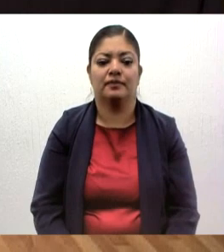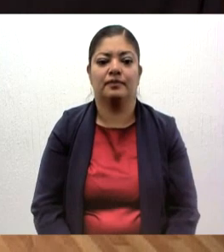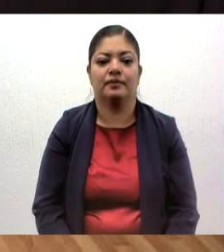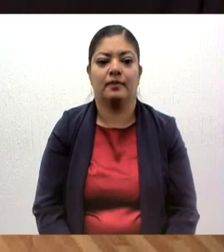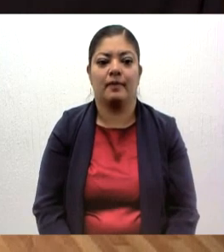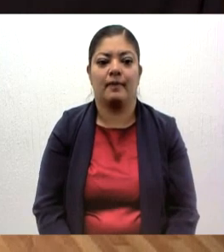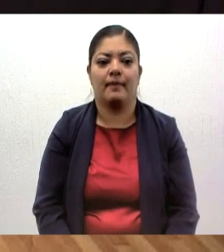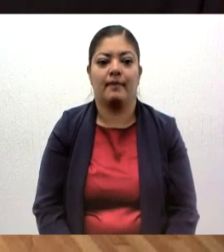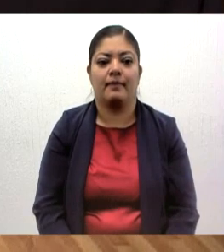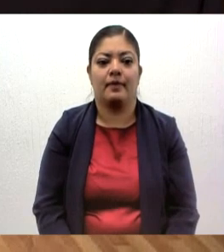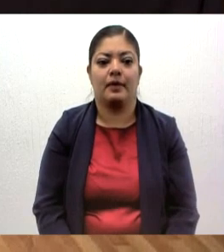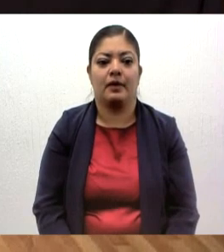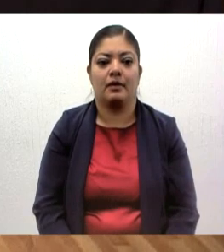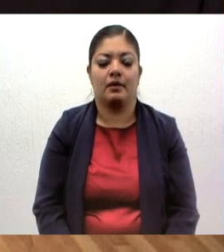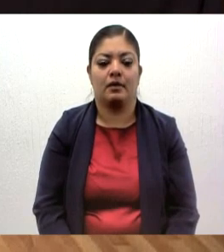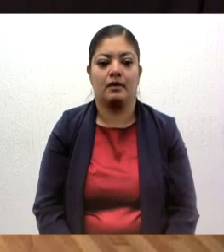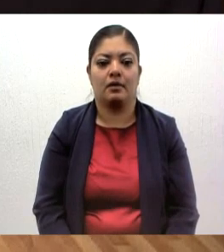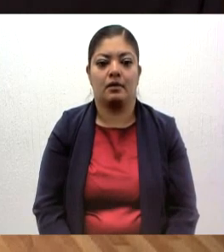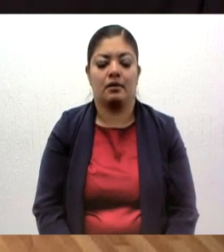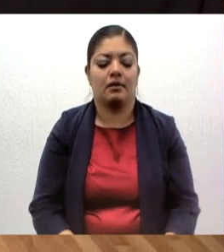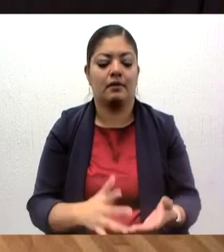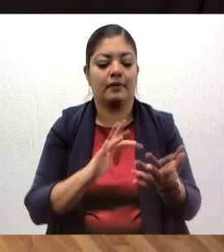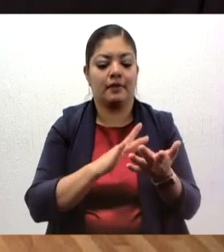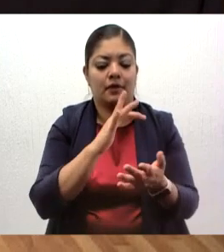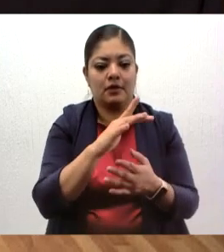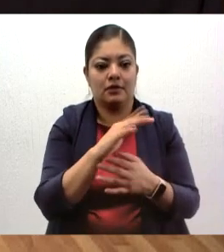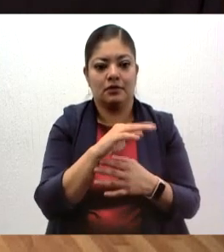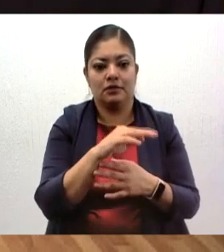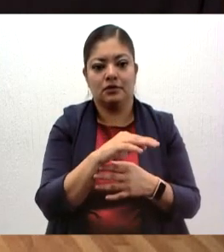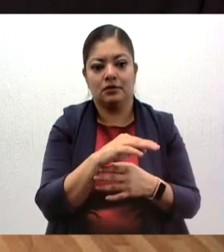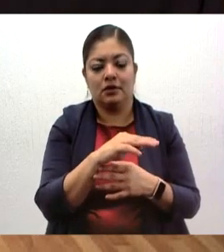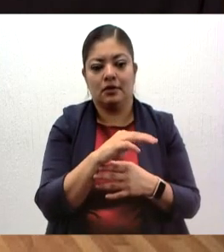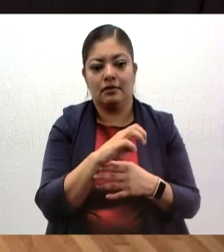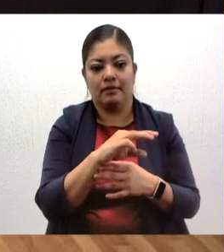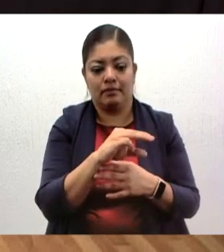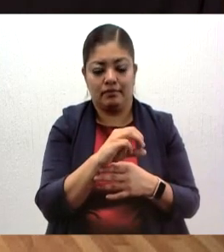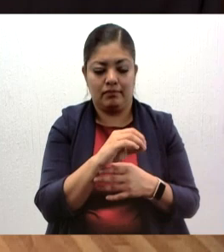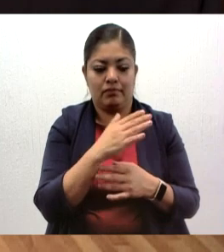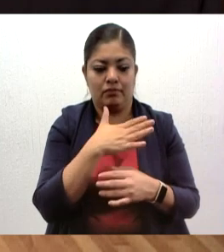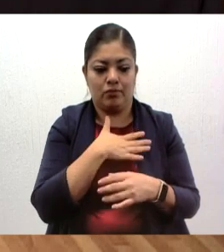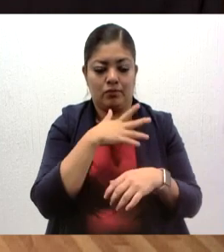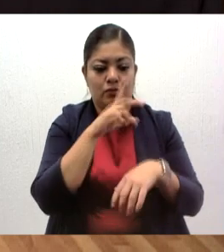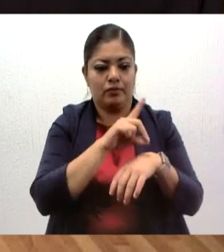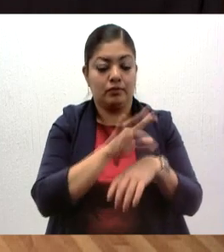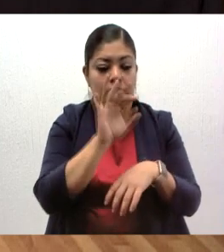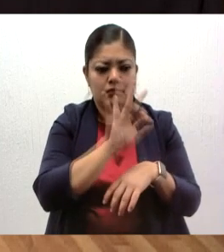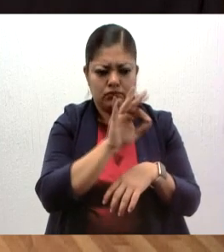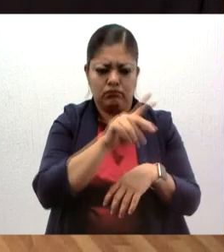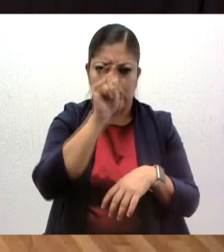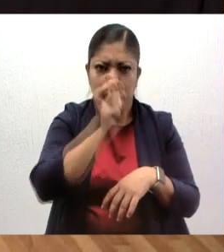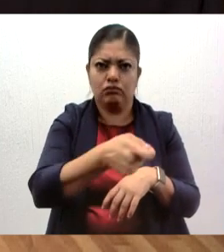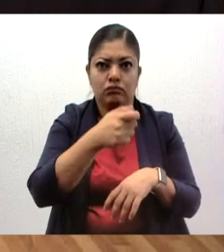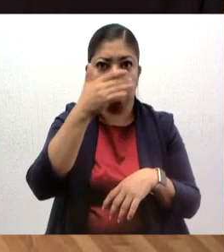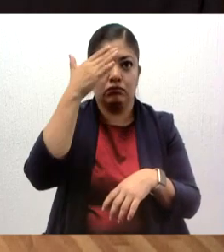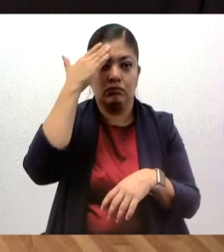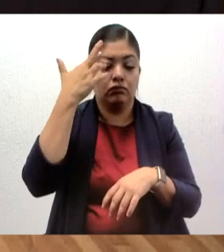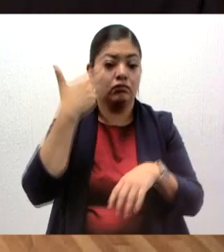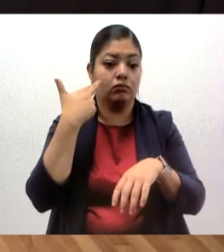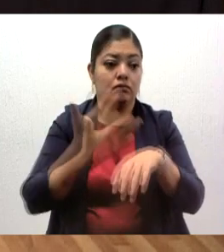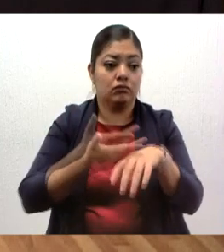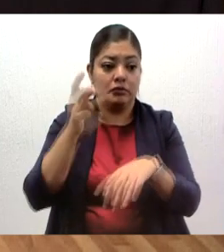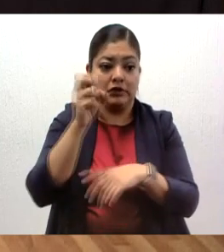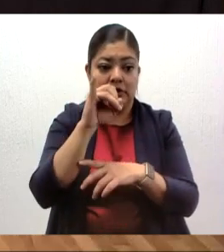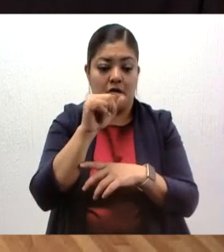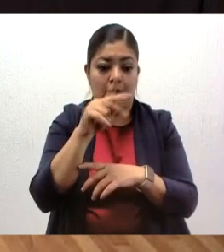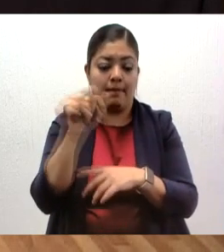turbia Muchísimas gracias Memo muy buenos días Mira comentarte si bien es cierto el titular del siapa comentó que se requerían más de